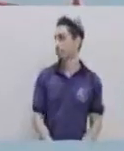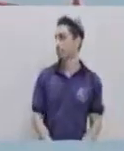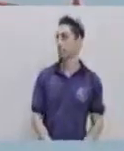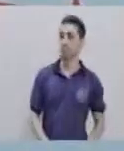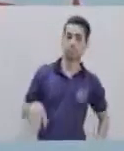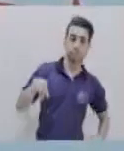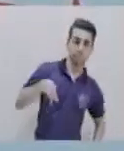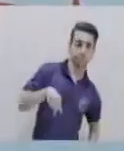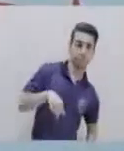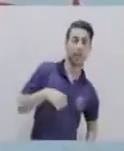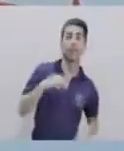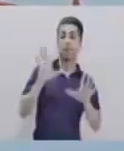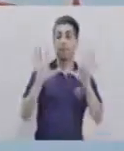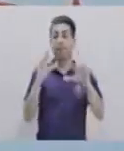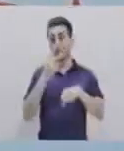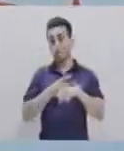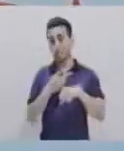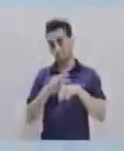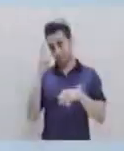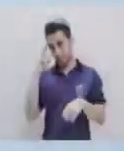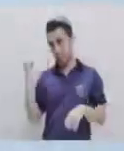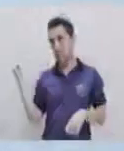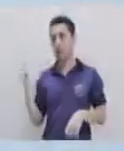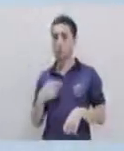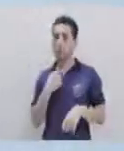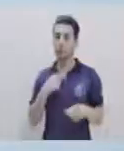Y nuestra rodilla al pecho.